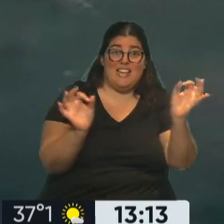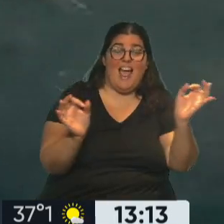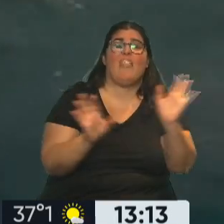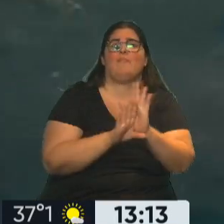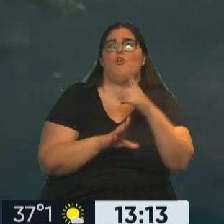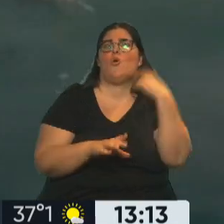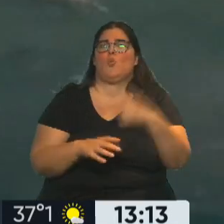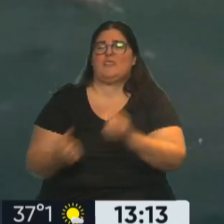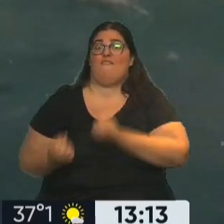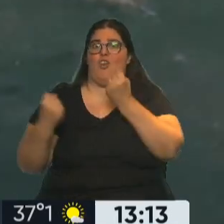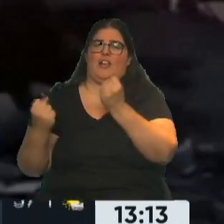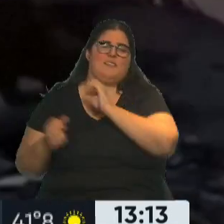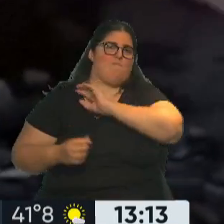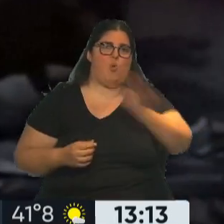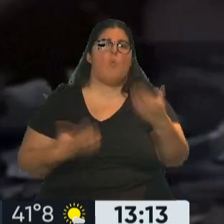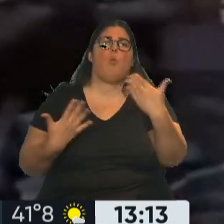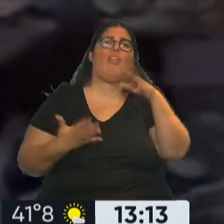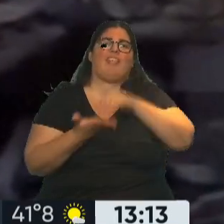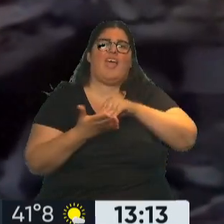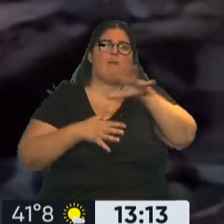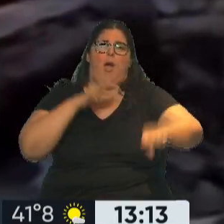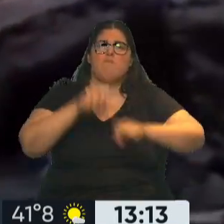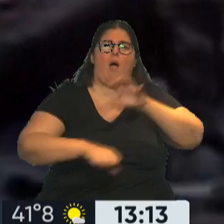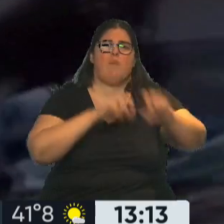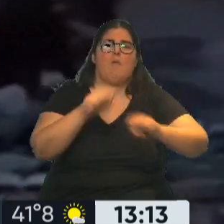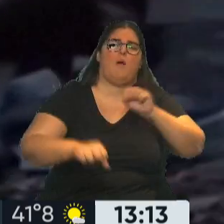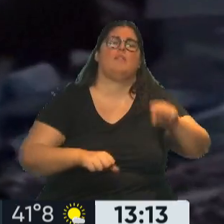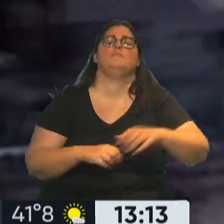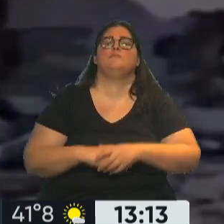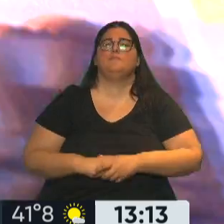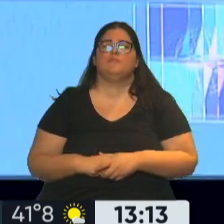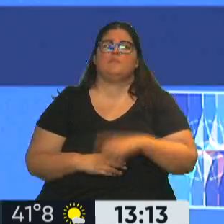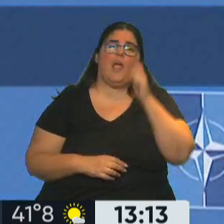vuelva a intentar más anexiones en Ucrania y quizás en el